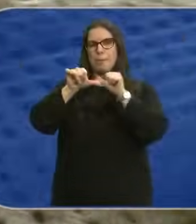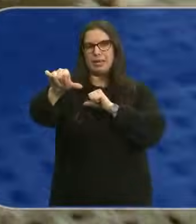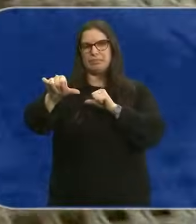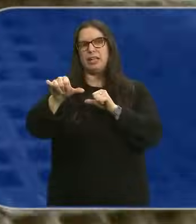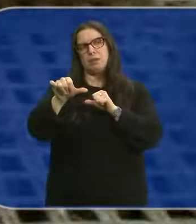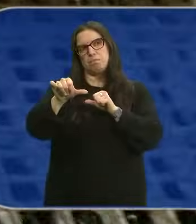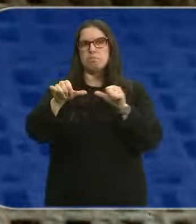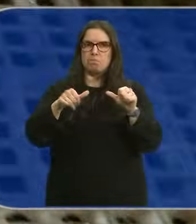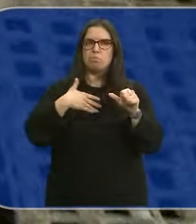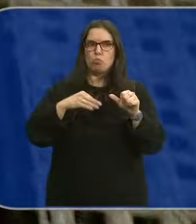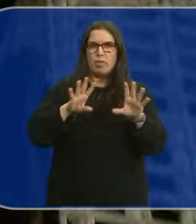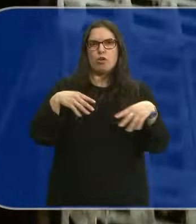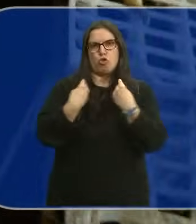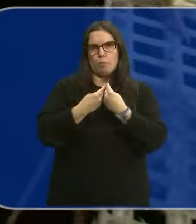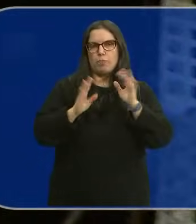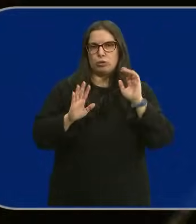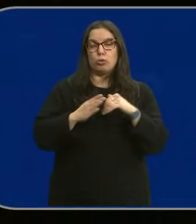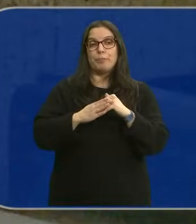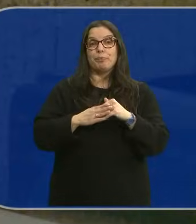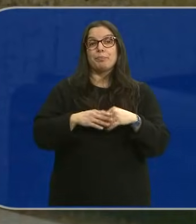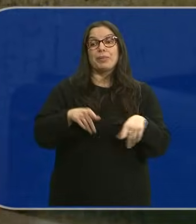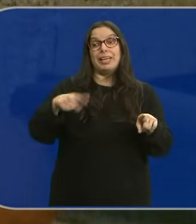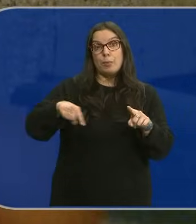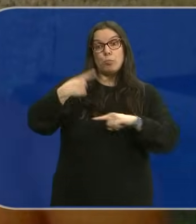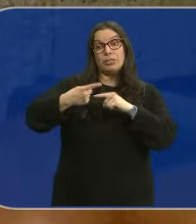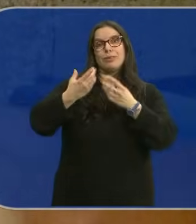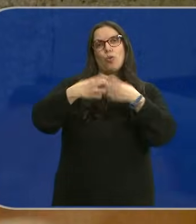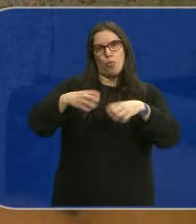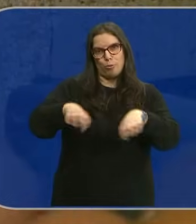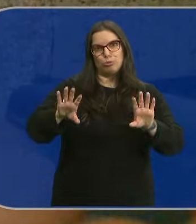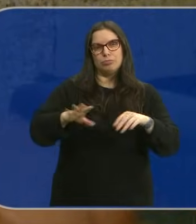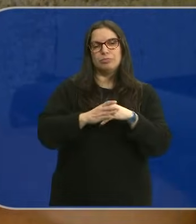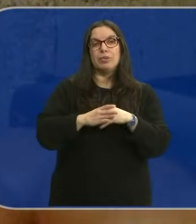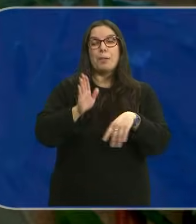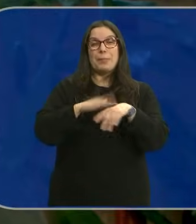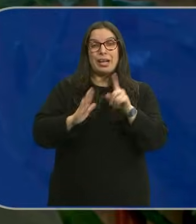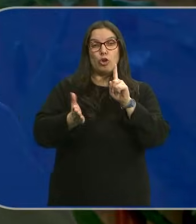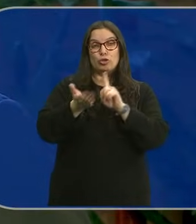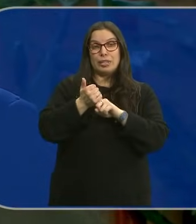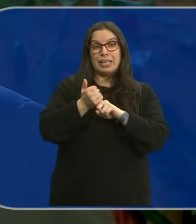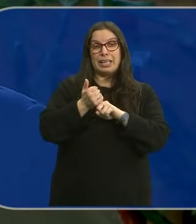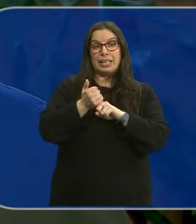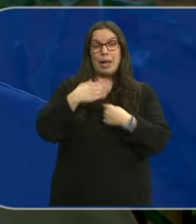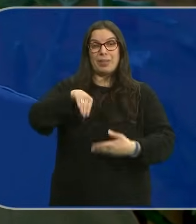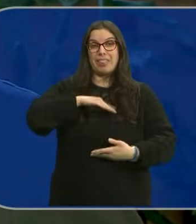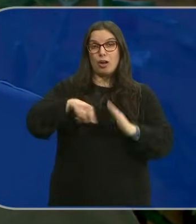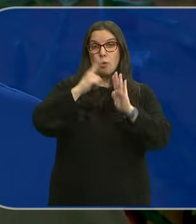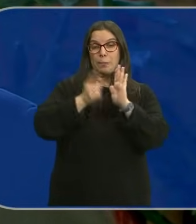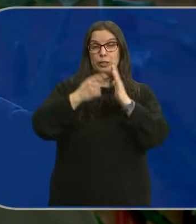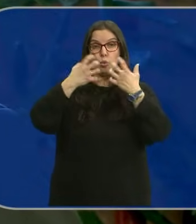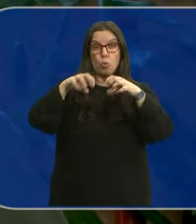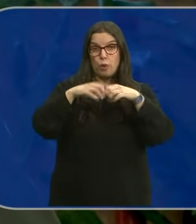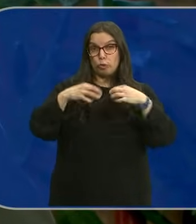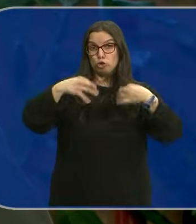las granjas por completo. Y que las gallinas produzcan huevos. Para poder recuperar lo que es la capacidad total de producción de